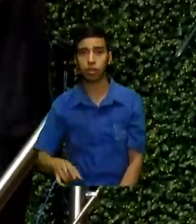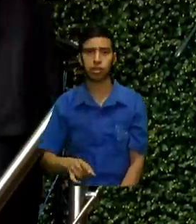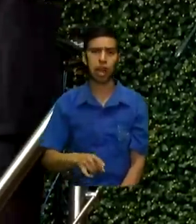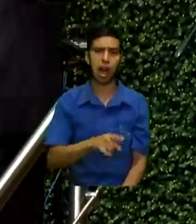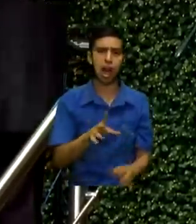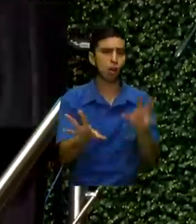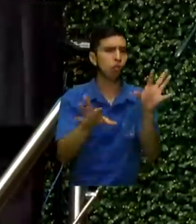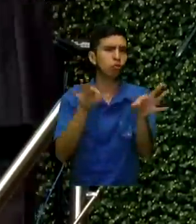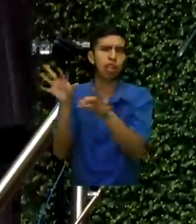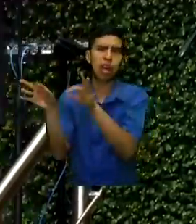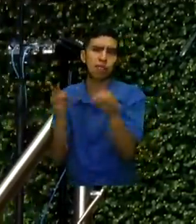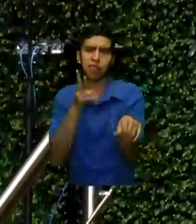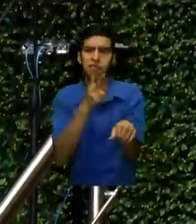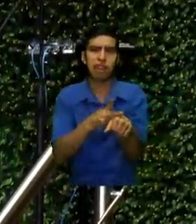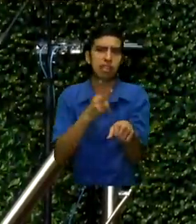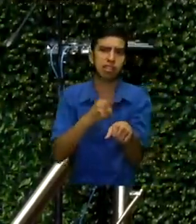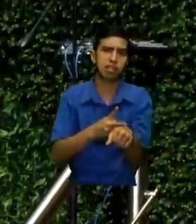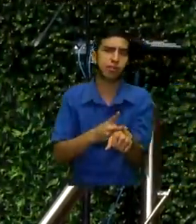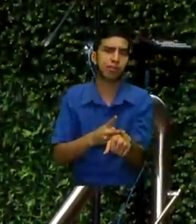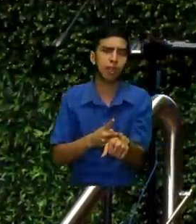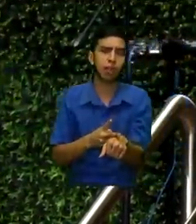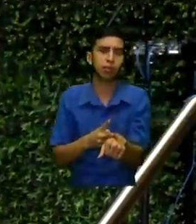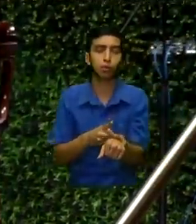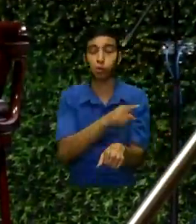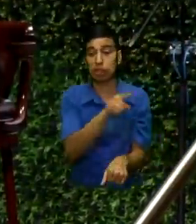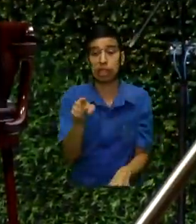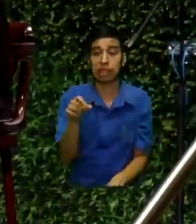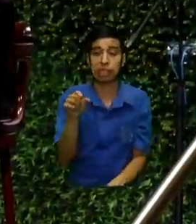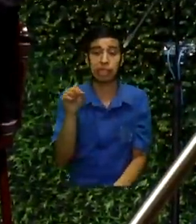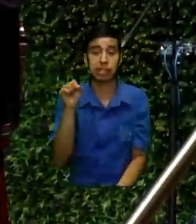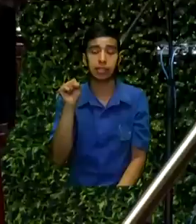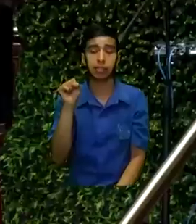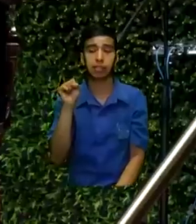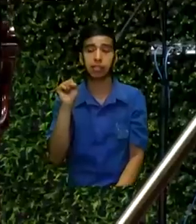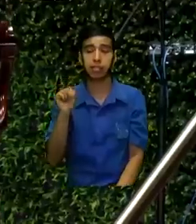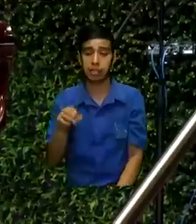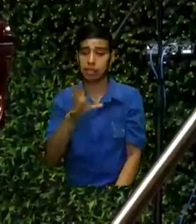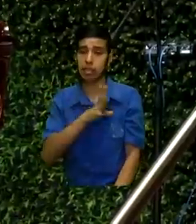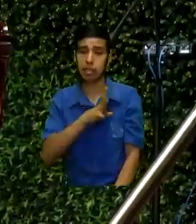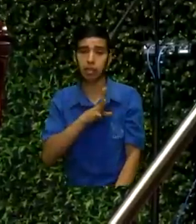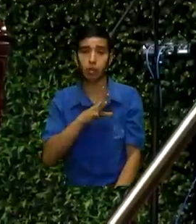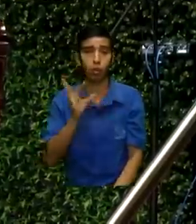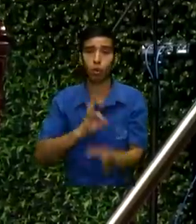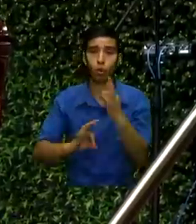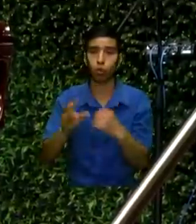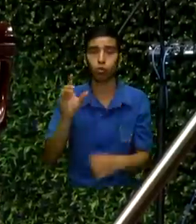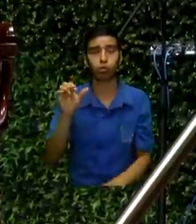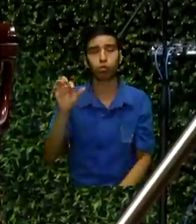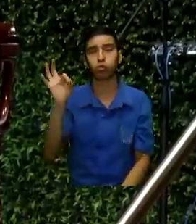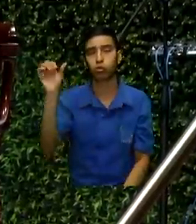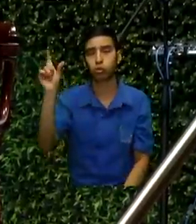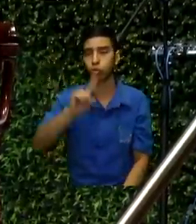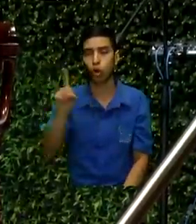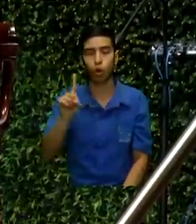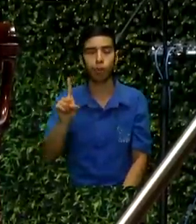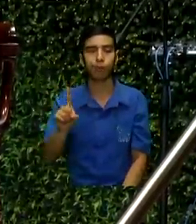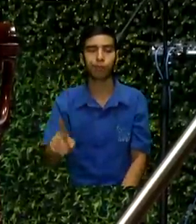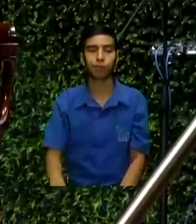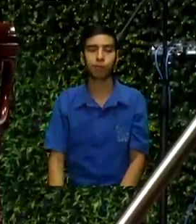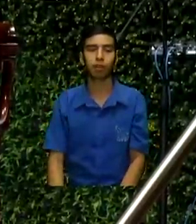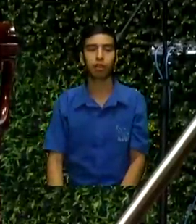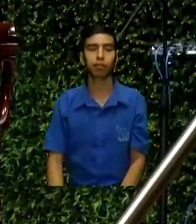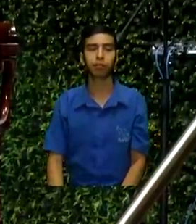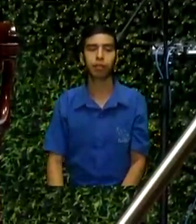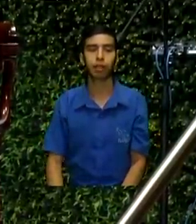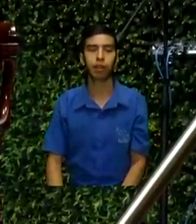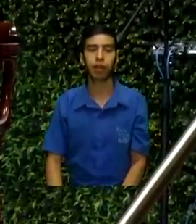Los que no la han sufrido, la van a tener que sufrir. Ay, no, hermano, no me maldiga. No, no,